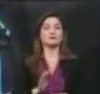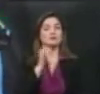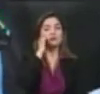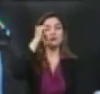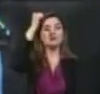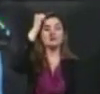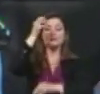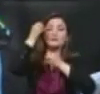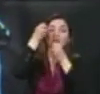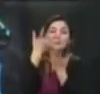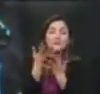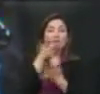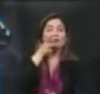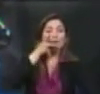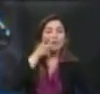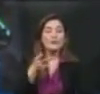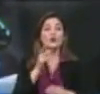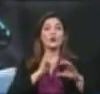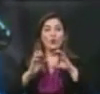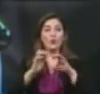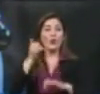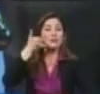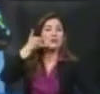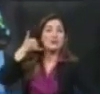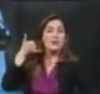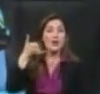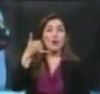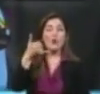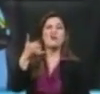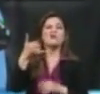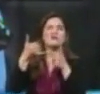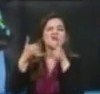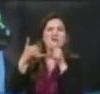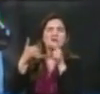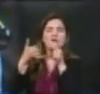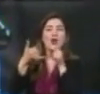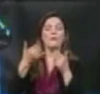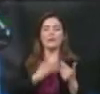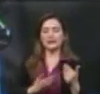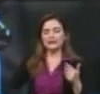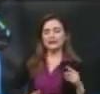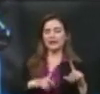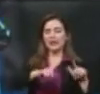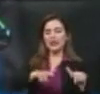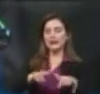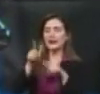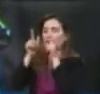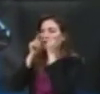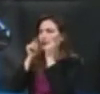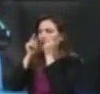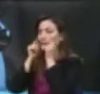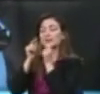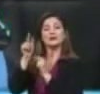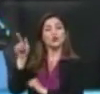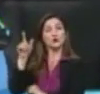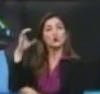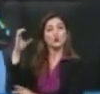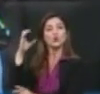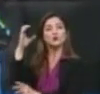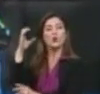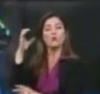de conocimiento público, tuvieron una conversación telefónica el presidente Juan Manuel Santos y nuestro presidente, donde también